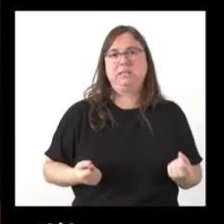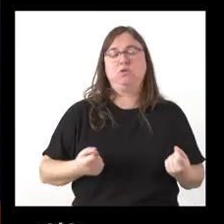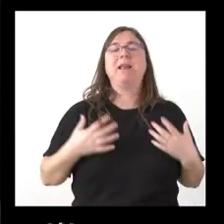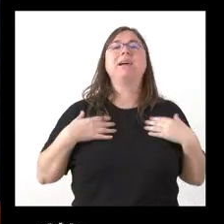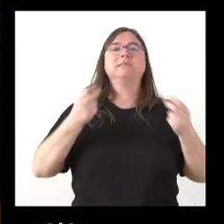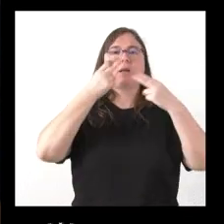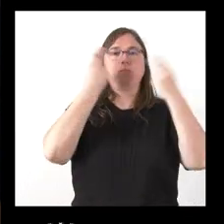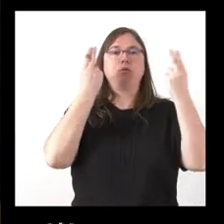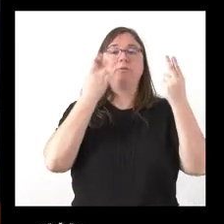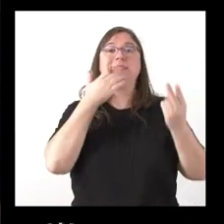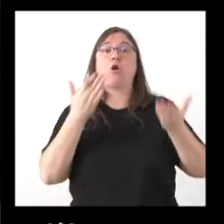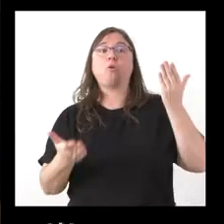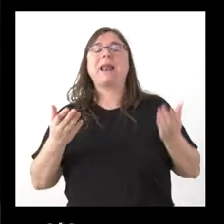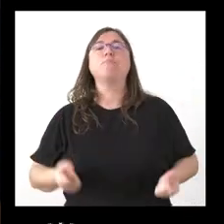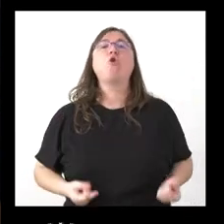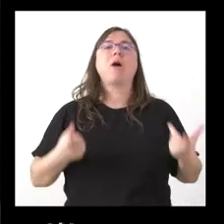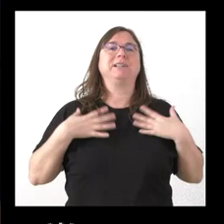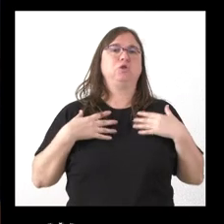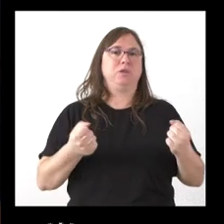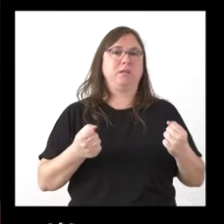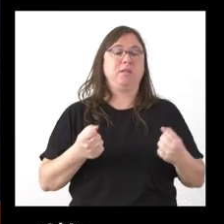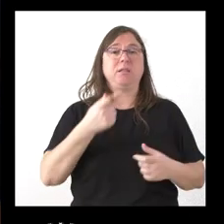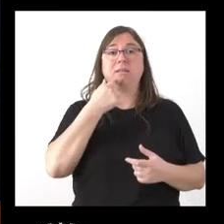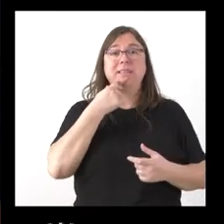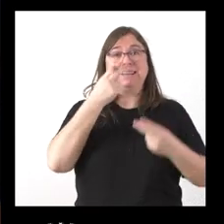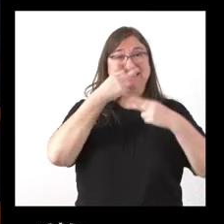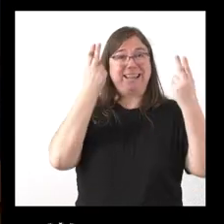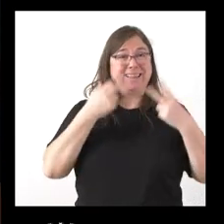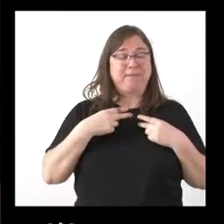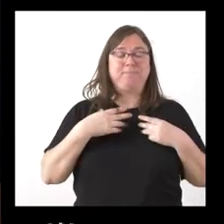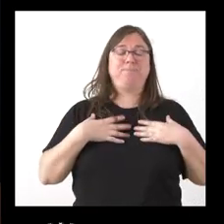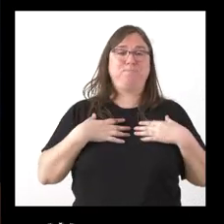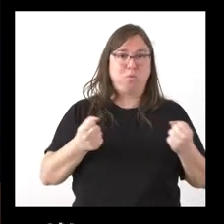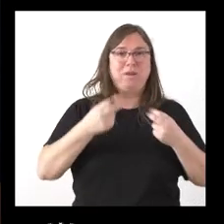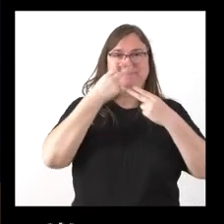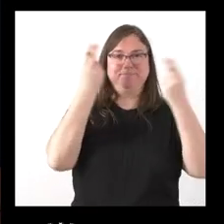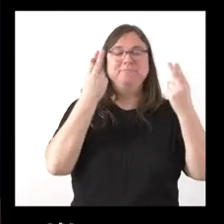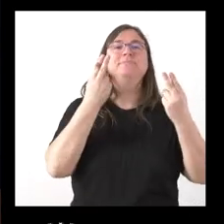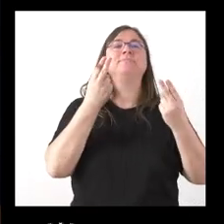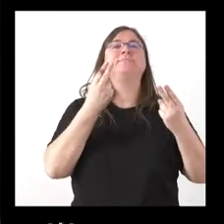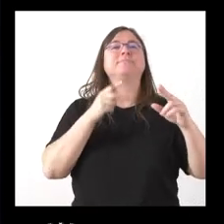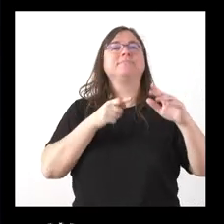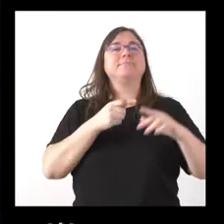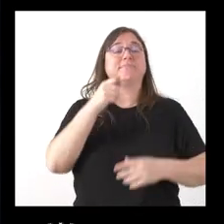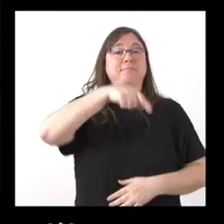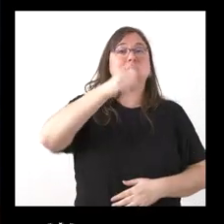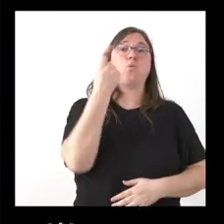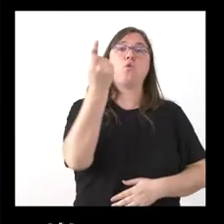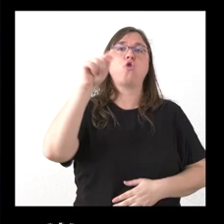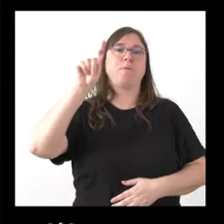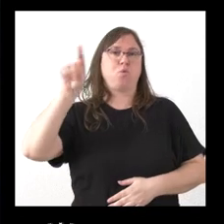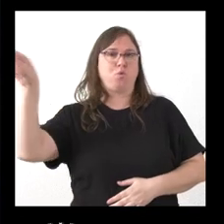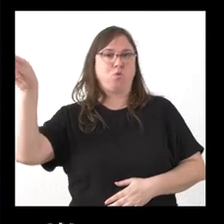respeto el gasto sanitario en concreto estiramos a salud pública el 2,5% del gasto total frente al 1,1%